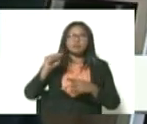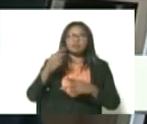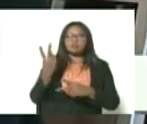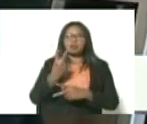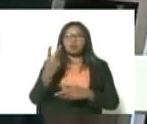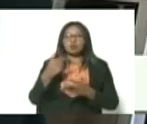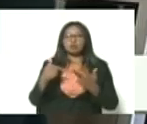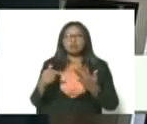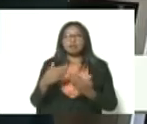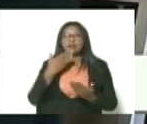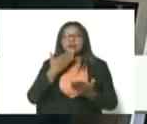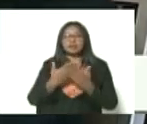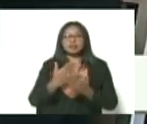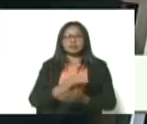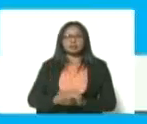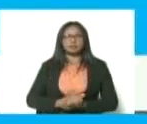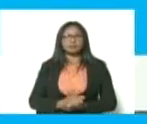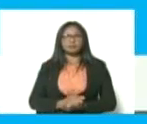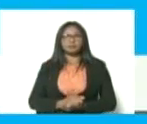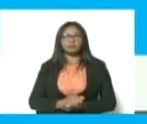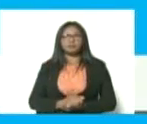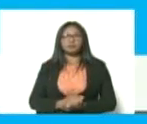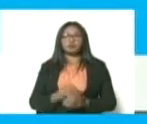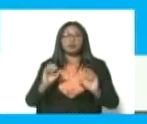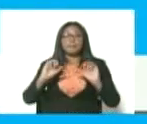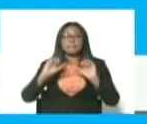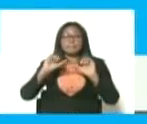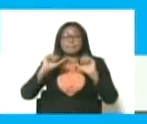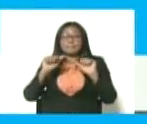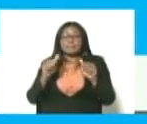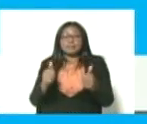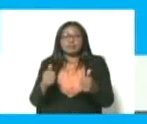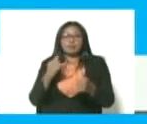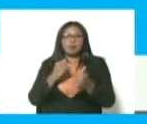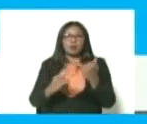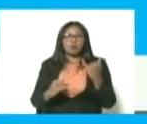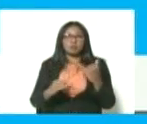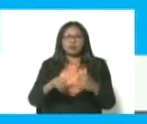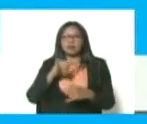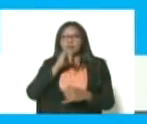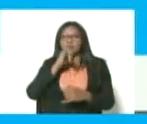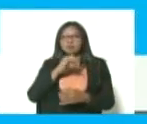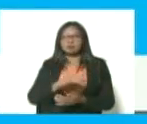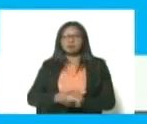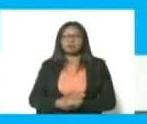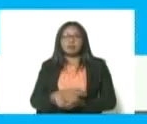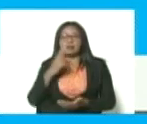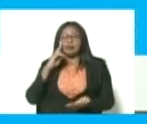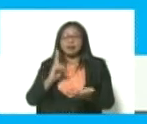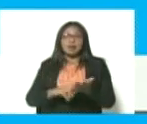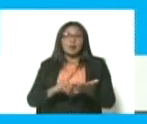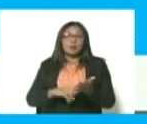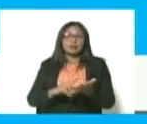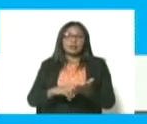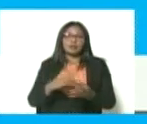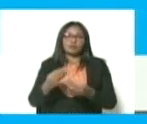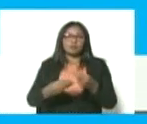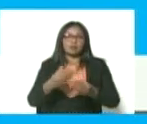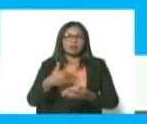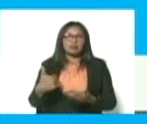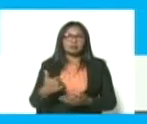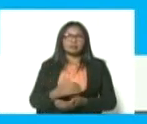asuntos. Gracias. Empiezo por la última, que es la más noticiosa. Esa es la verdadera pregunta que tú querías hacer.